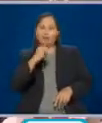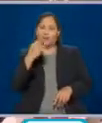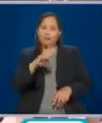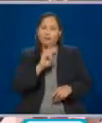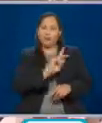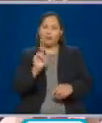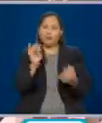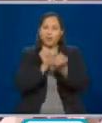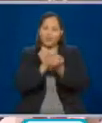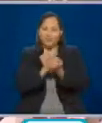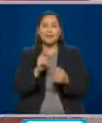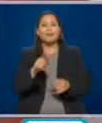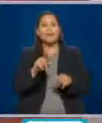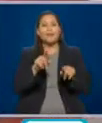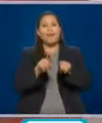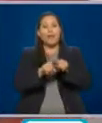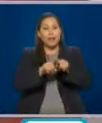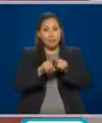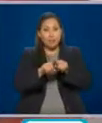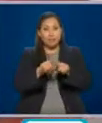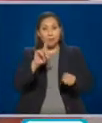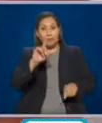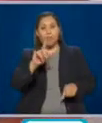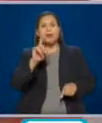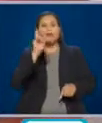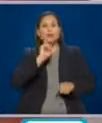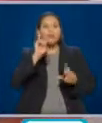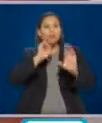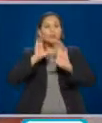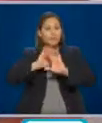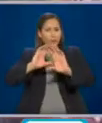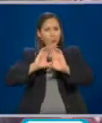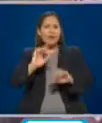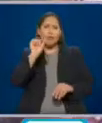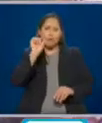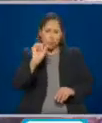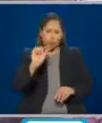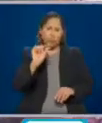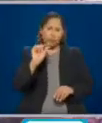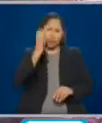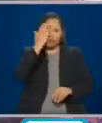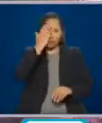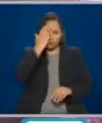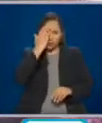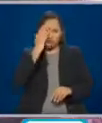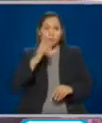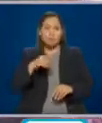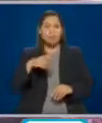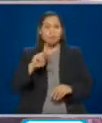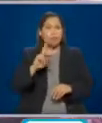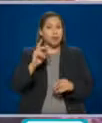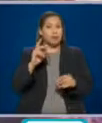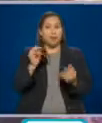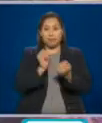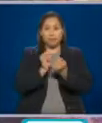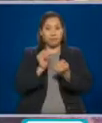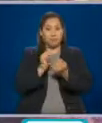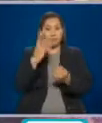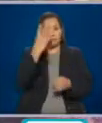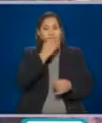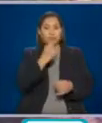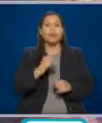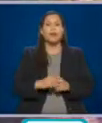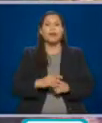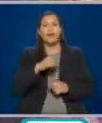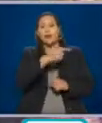Y hermano de Ela Laboriel, también una cantante no tan conocida como otras que hubo, pero también pero con sí. mucho estilo, ¿no? Y fue